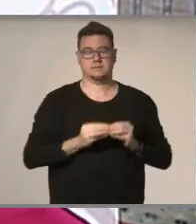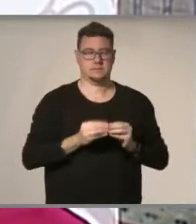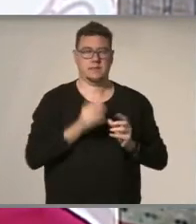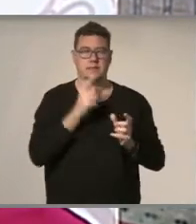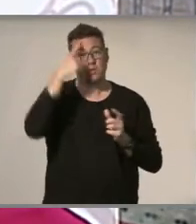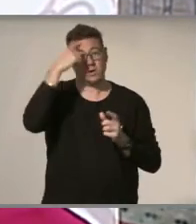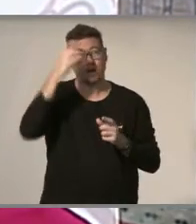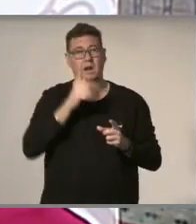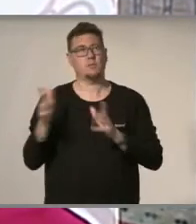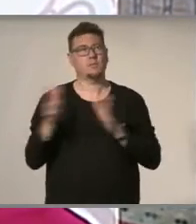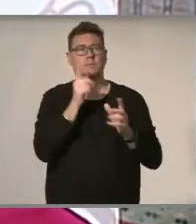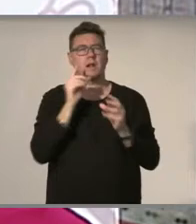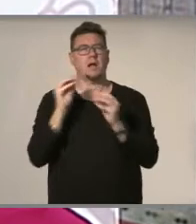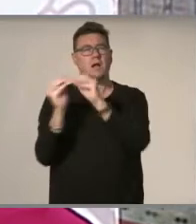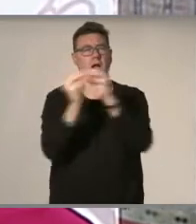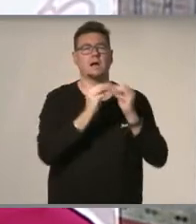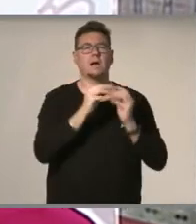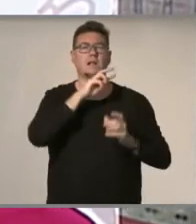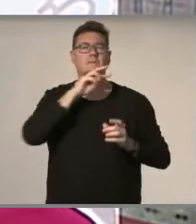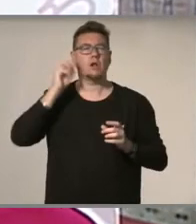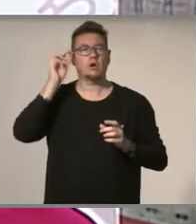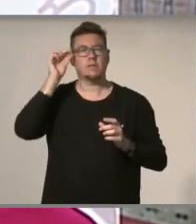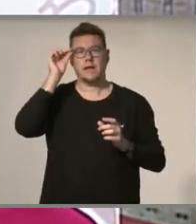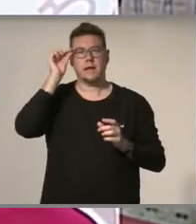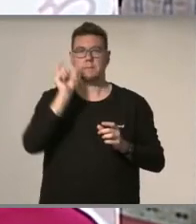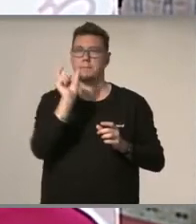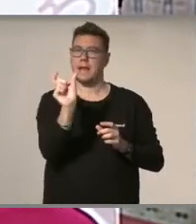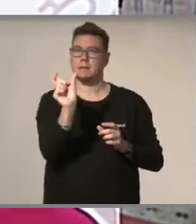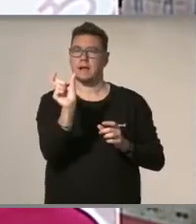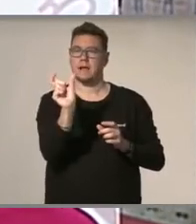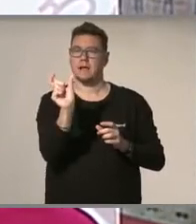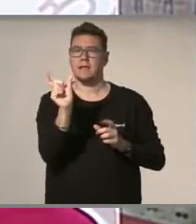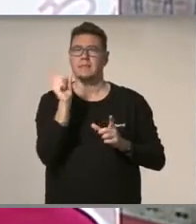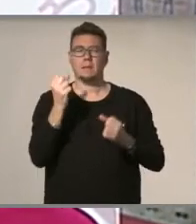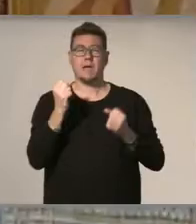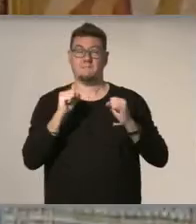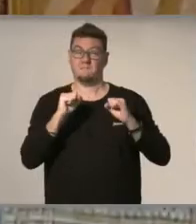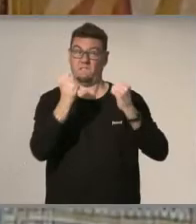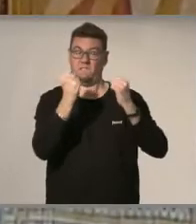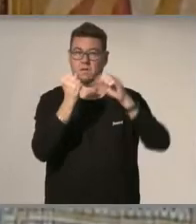para la concordia, donde el valor de la palabra debe desplazar la furia.